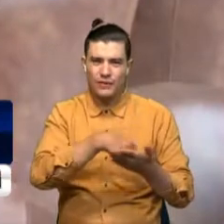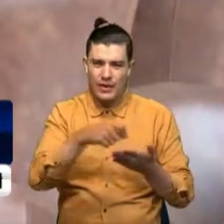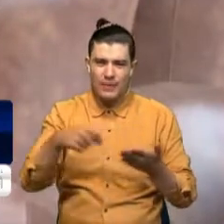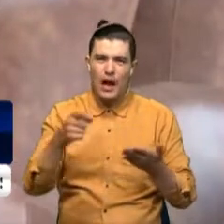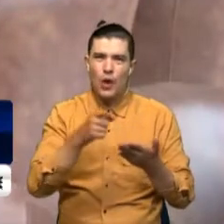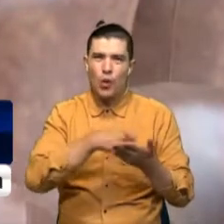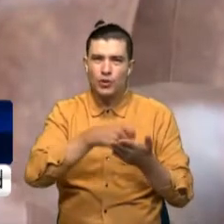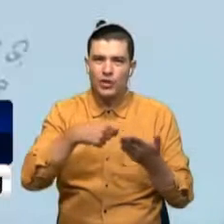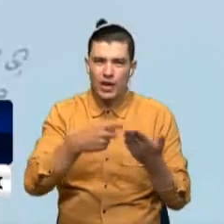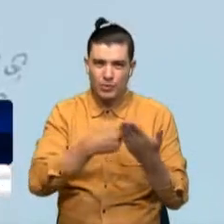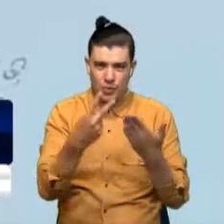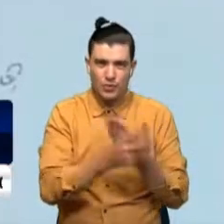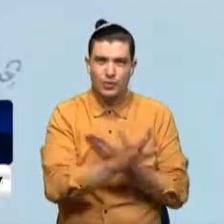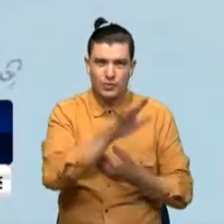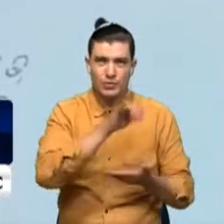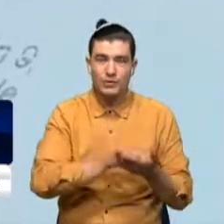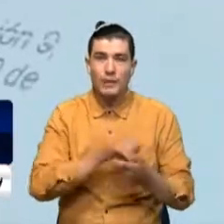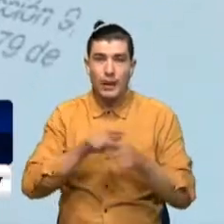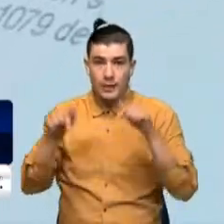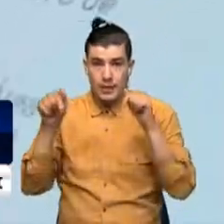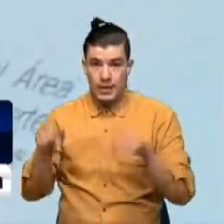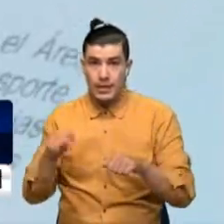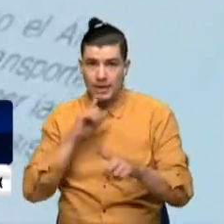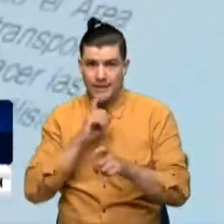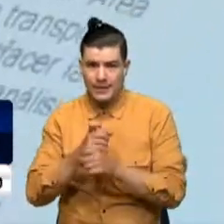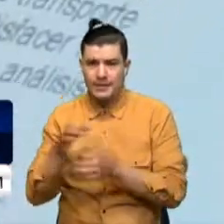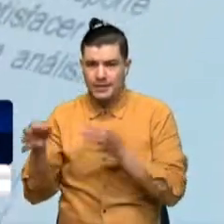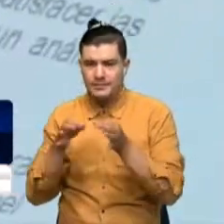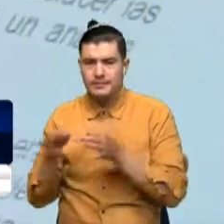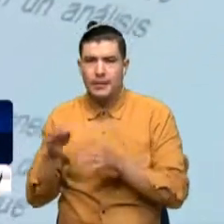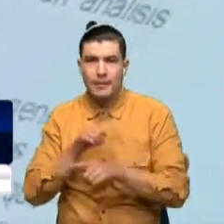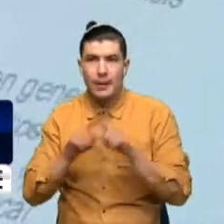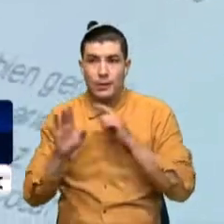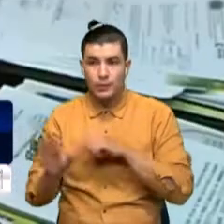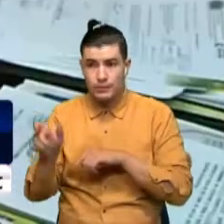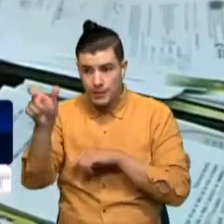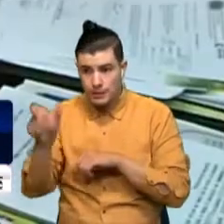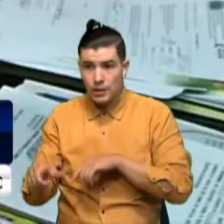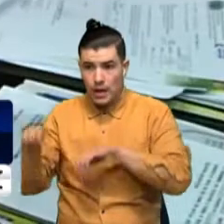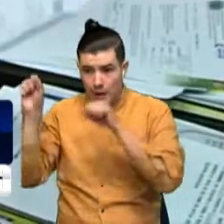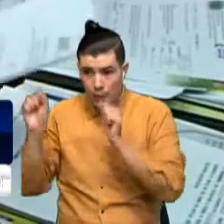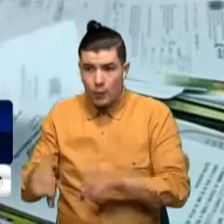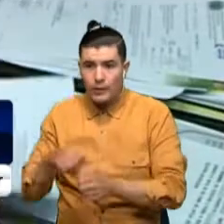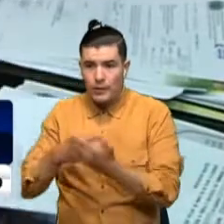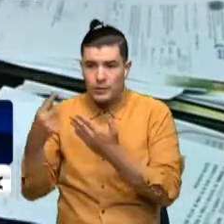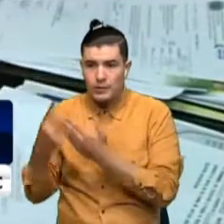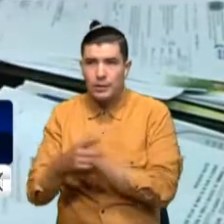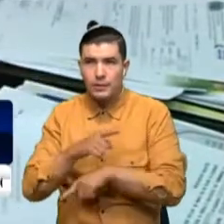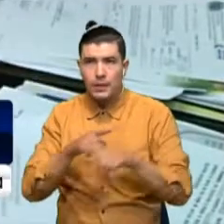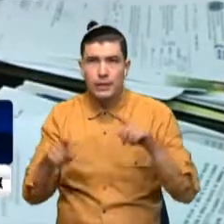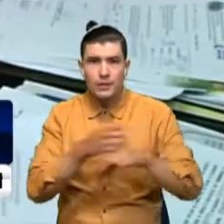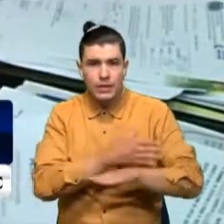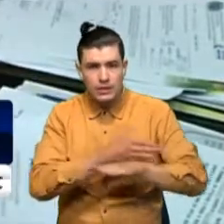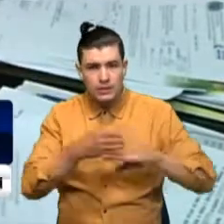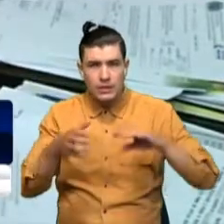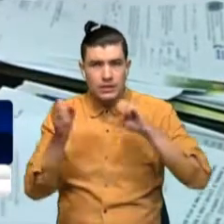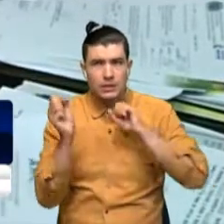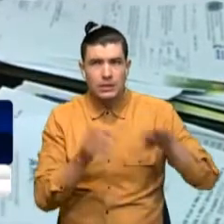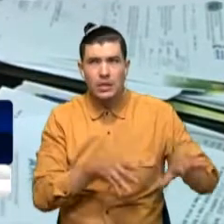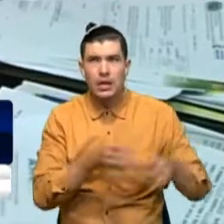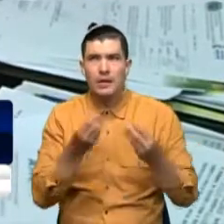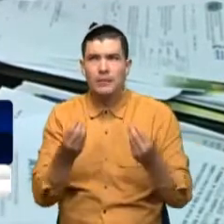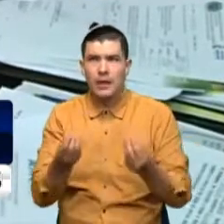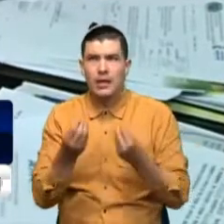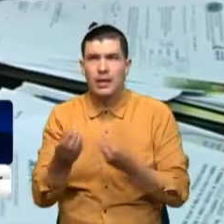fácil de explicar. Un funcionario del área metropolitana de Cúcuta aprueba un contrato y luego renuncia al cargo para